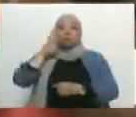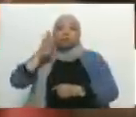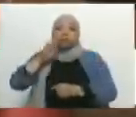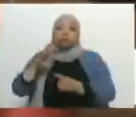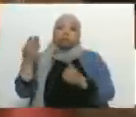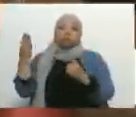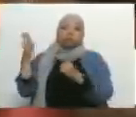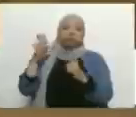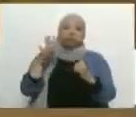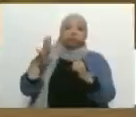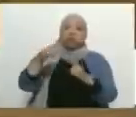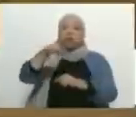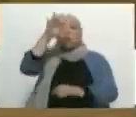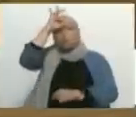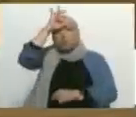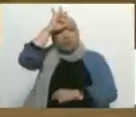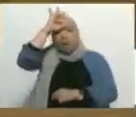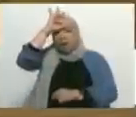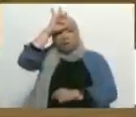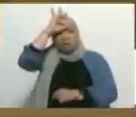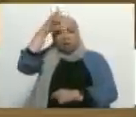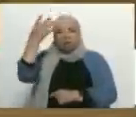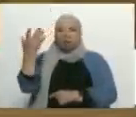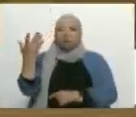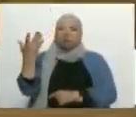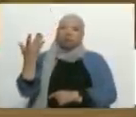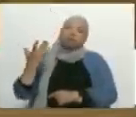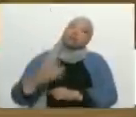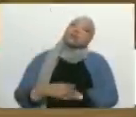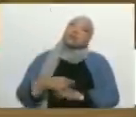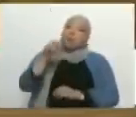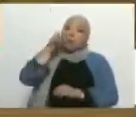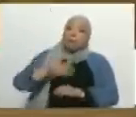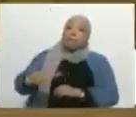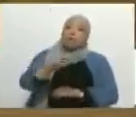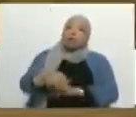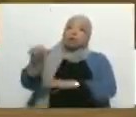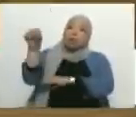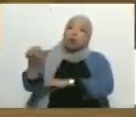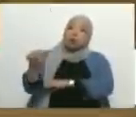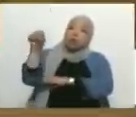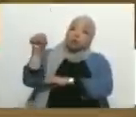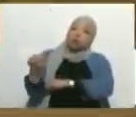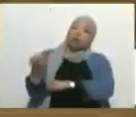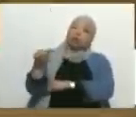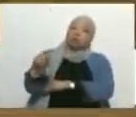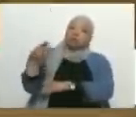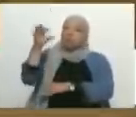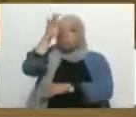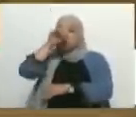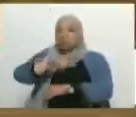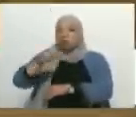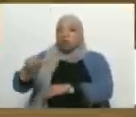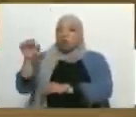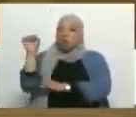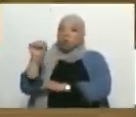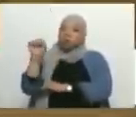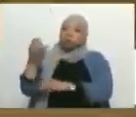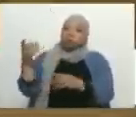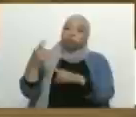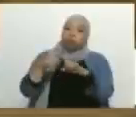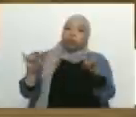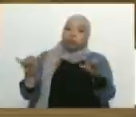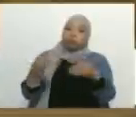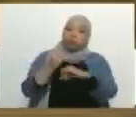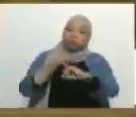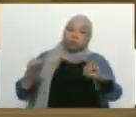contra el desconocimiento de esta población. Y quiero decir algo para cerrar